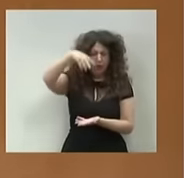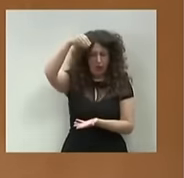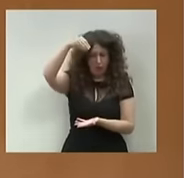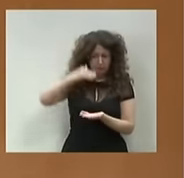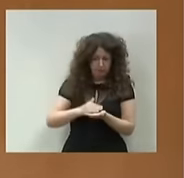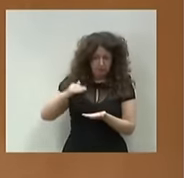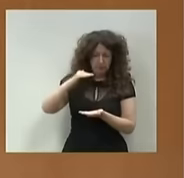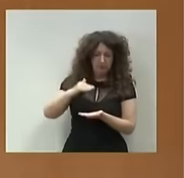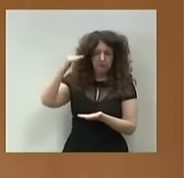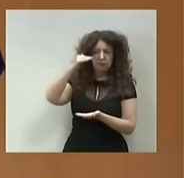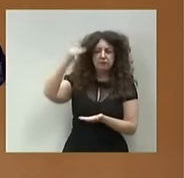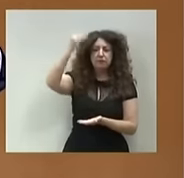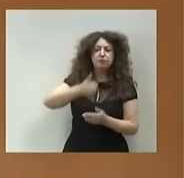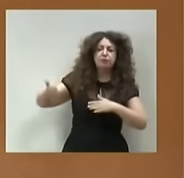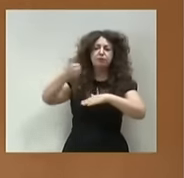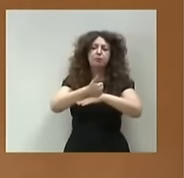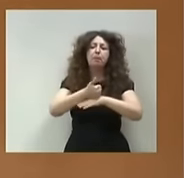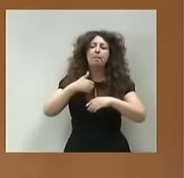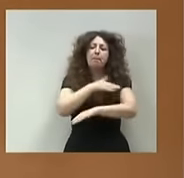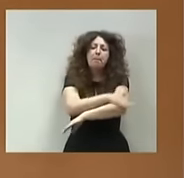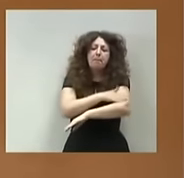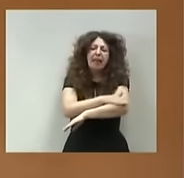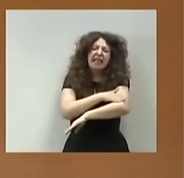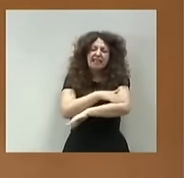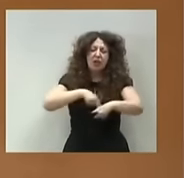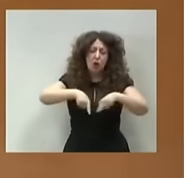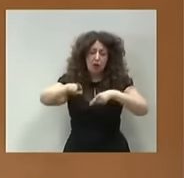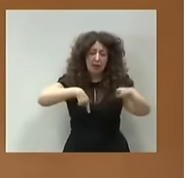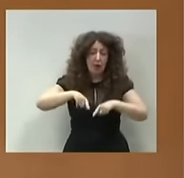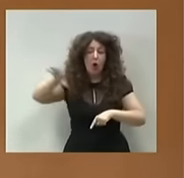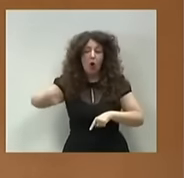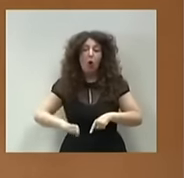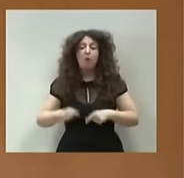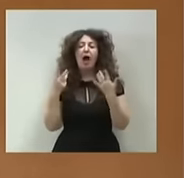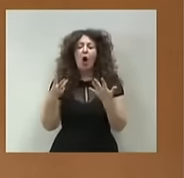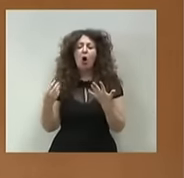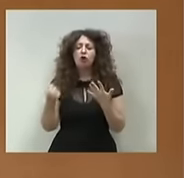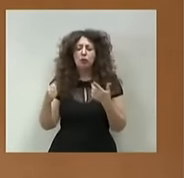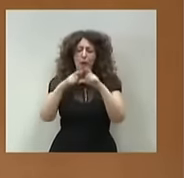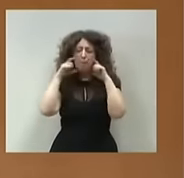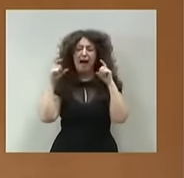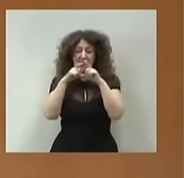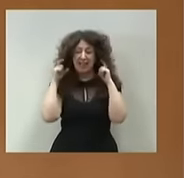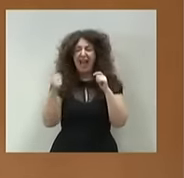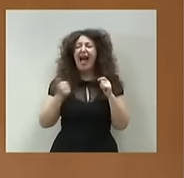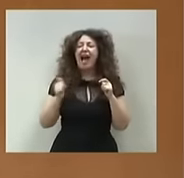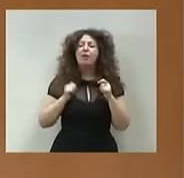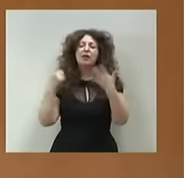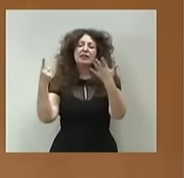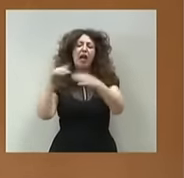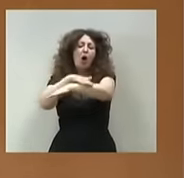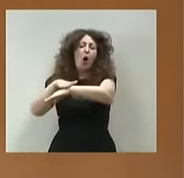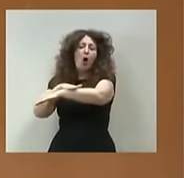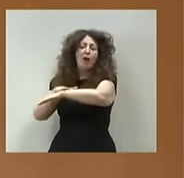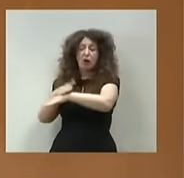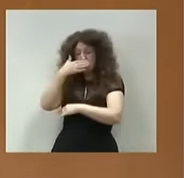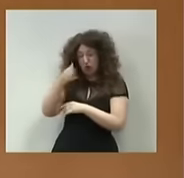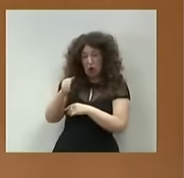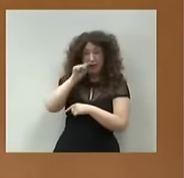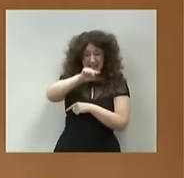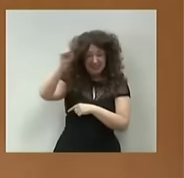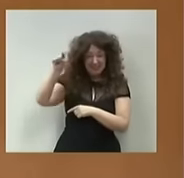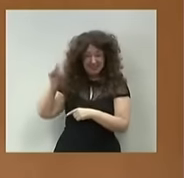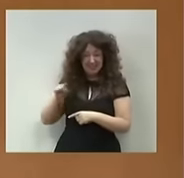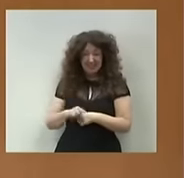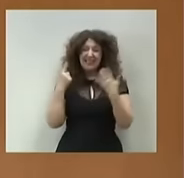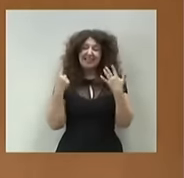en el Ministerio de Transporte a través de la compra de 8 millones de mascarillas que sirvieron de gancho para que 6 administraciones públicas gobernadas por el Partido Socialista, a través de la